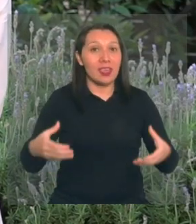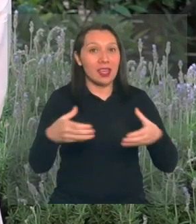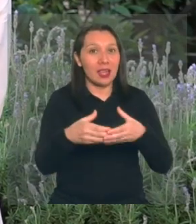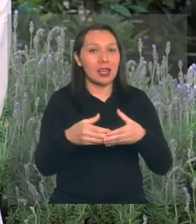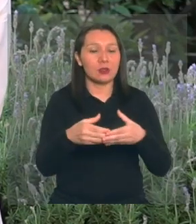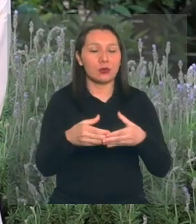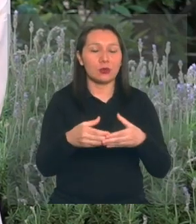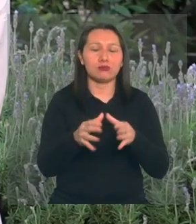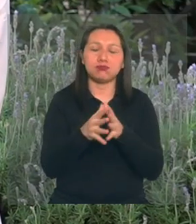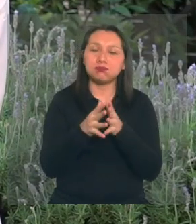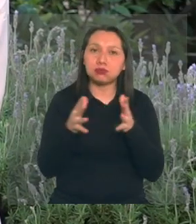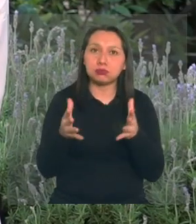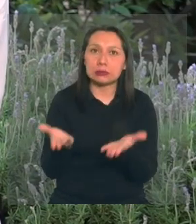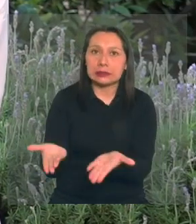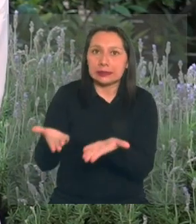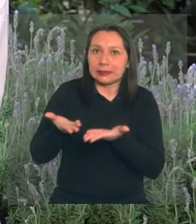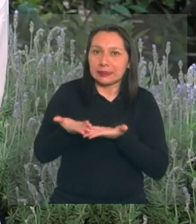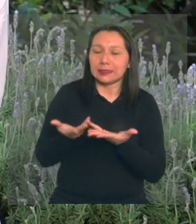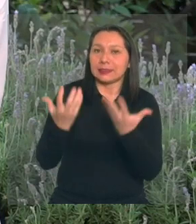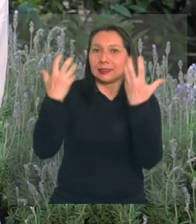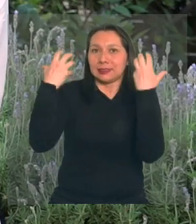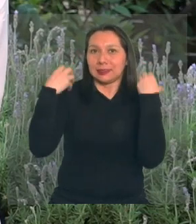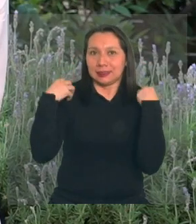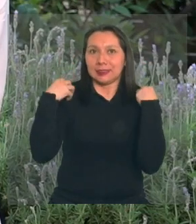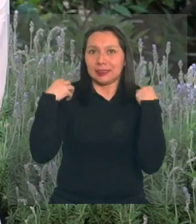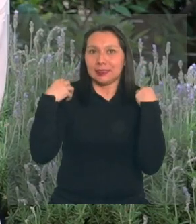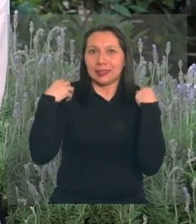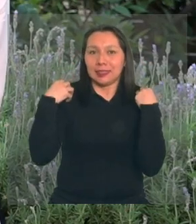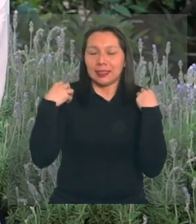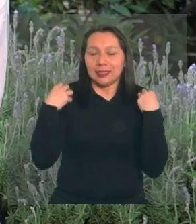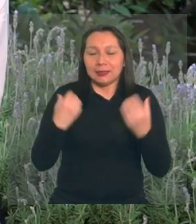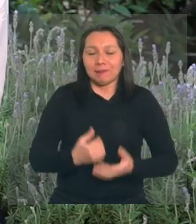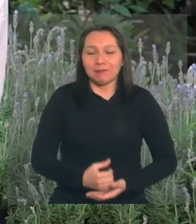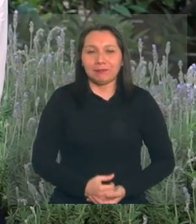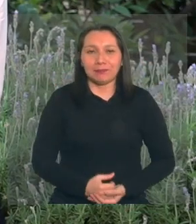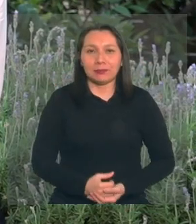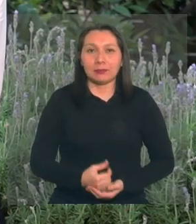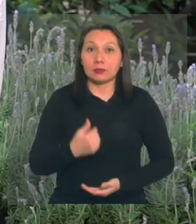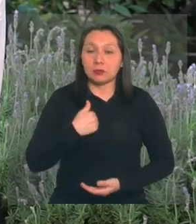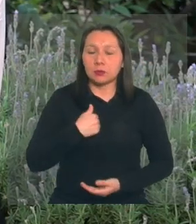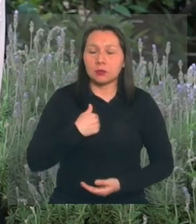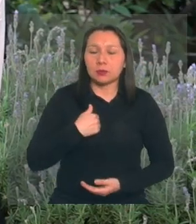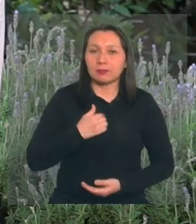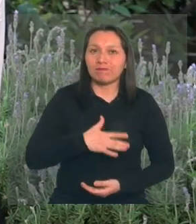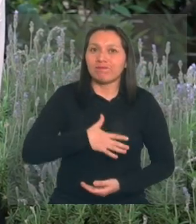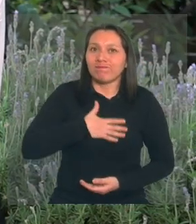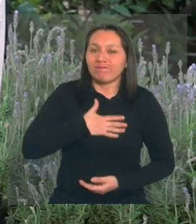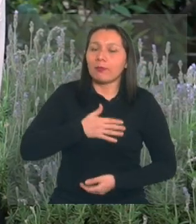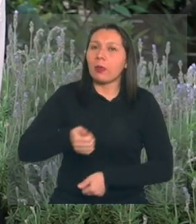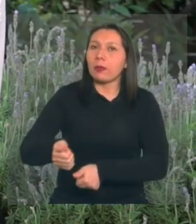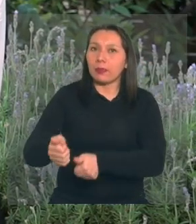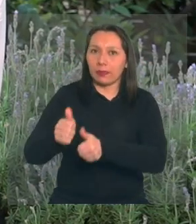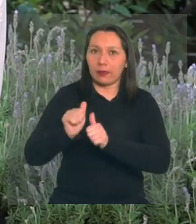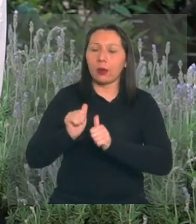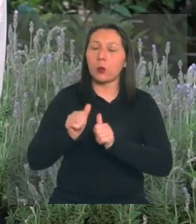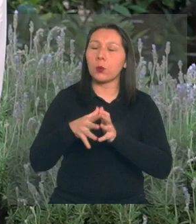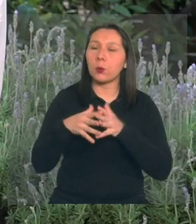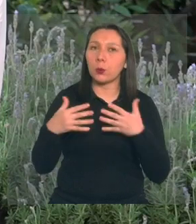esta tremenda responsabilidad que se me encomienda, la cual me parece un desafío,